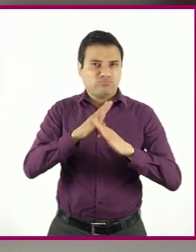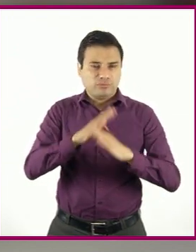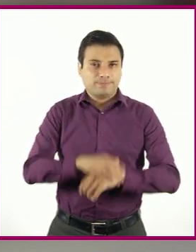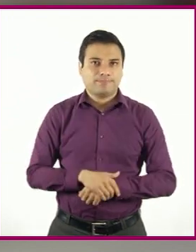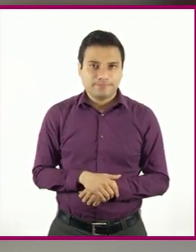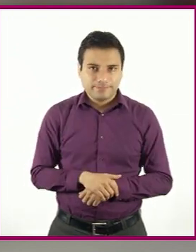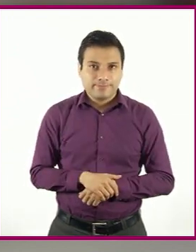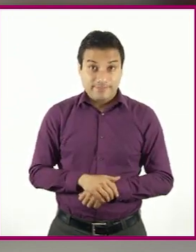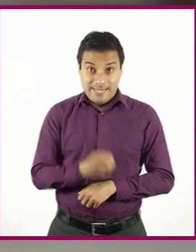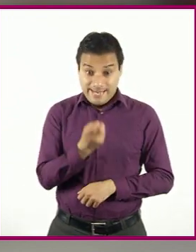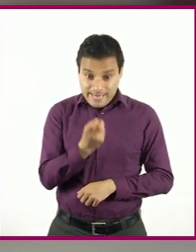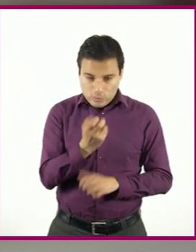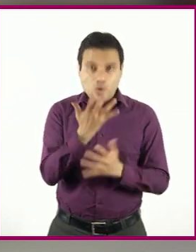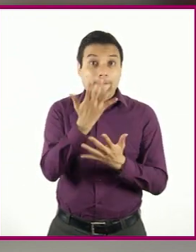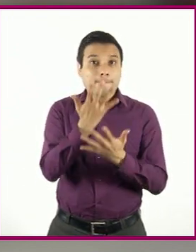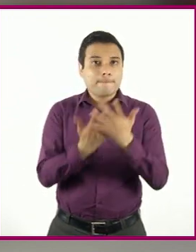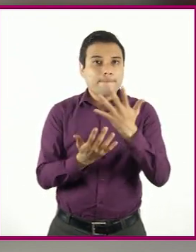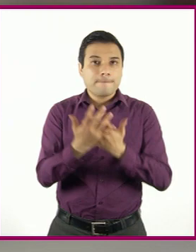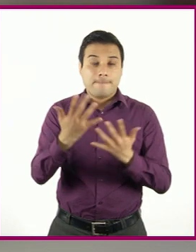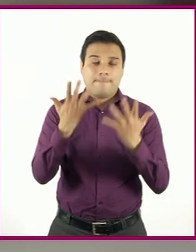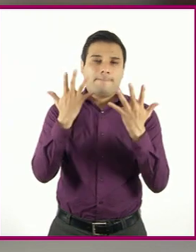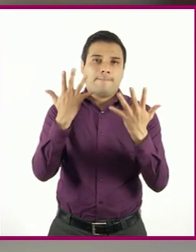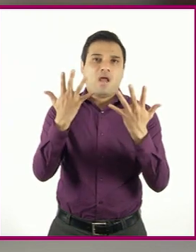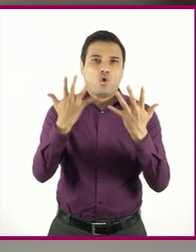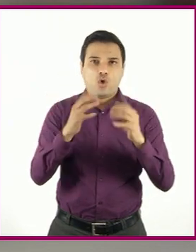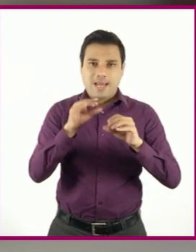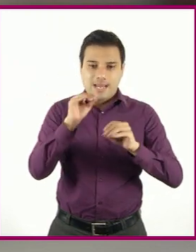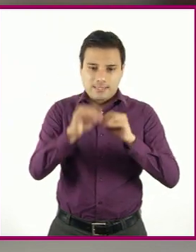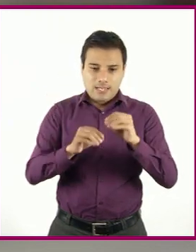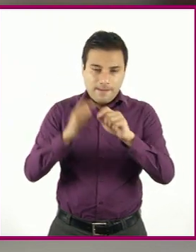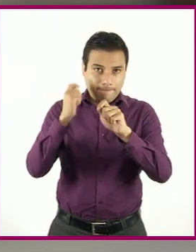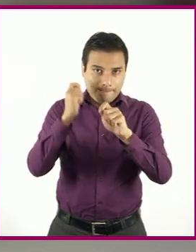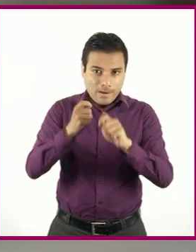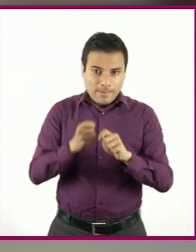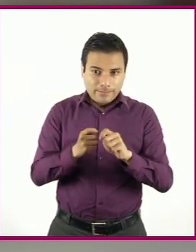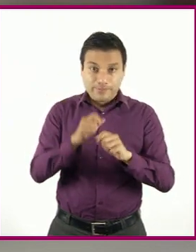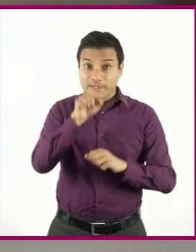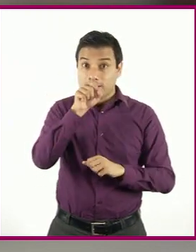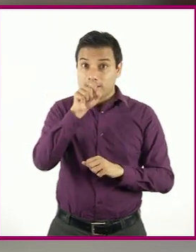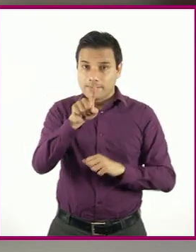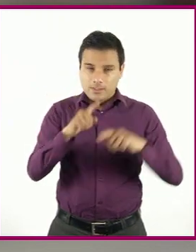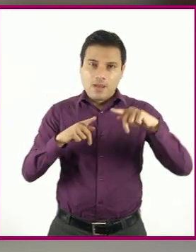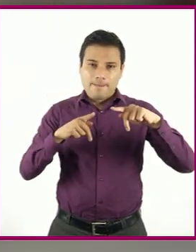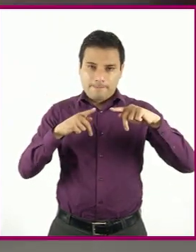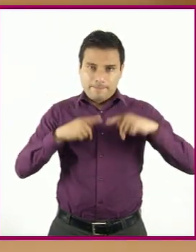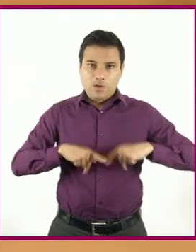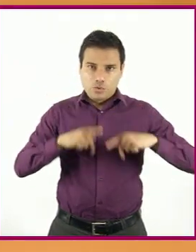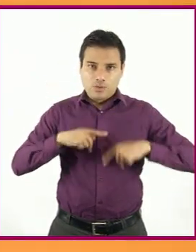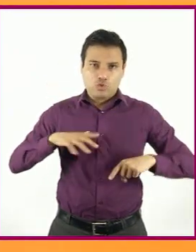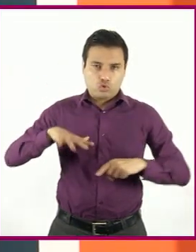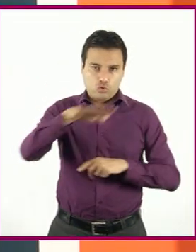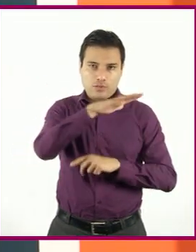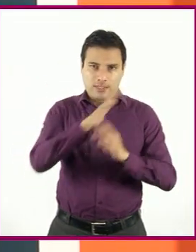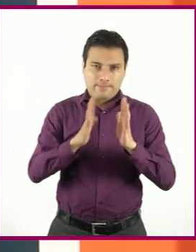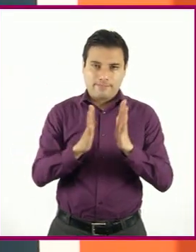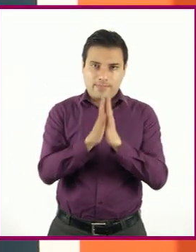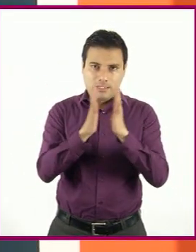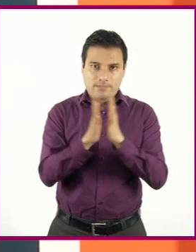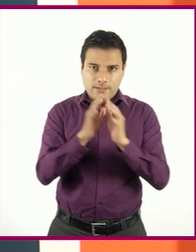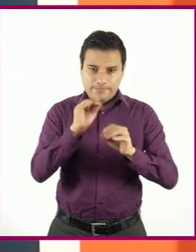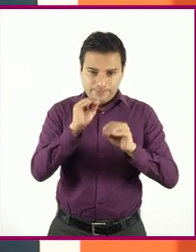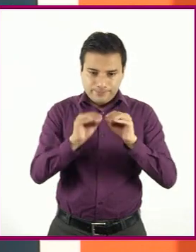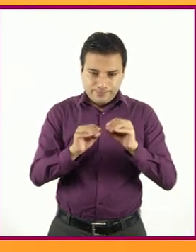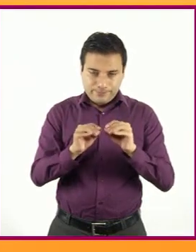proceso artesanal. Además, se debe procurar involucrar a la comunidad, pues es un problema colectivo. También recordemos